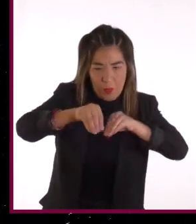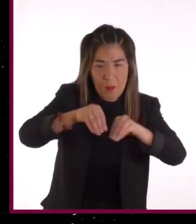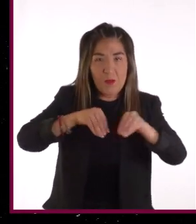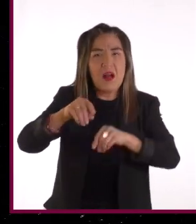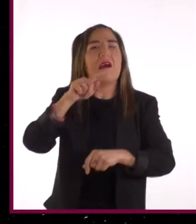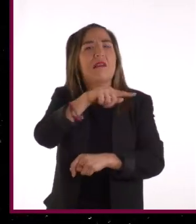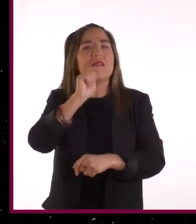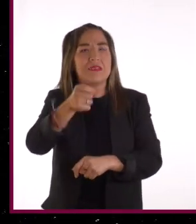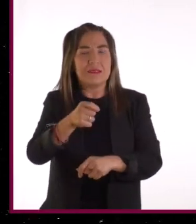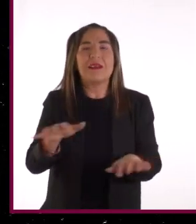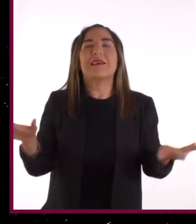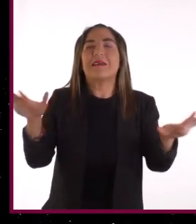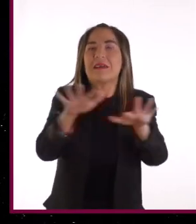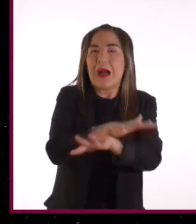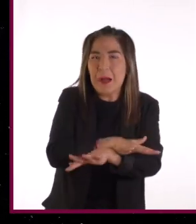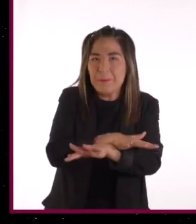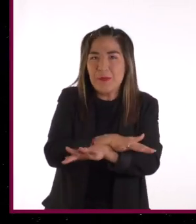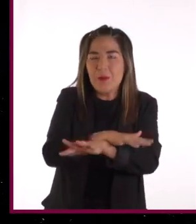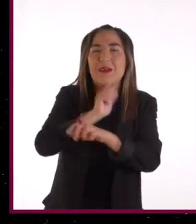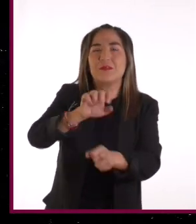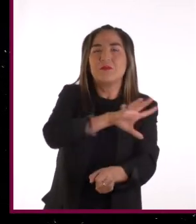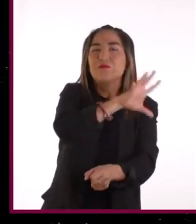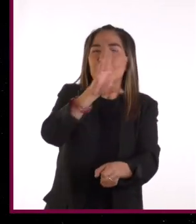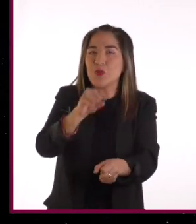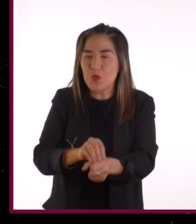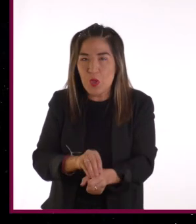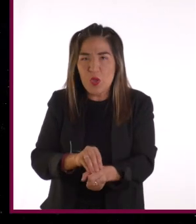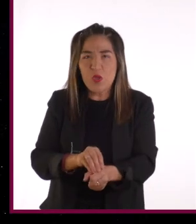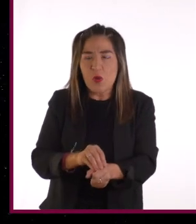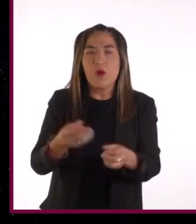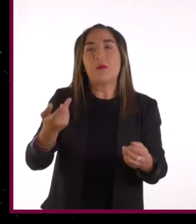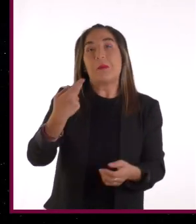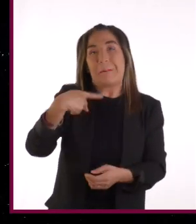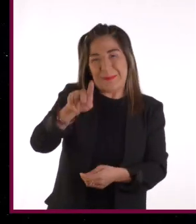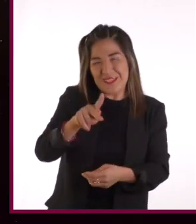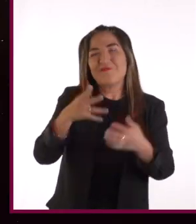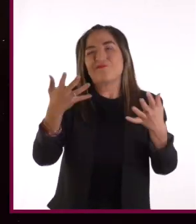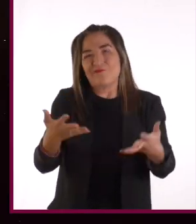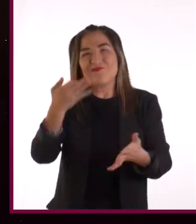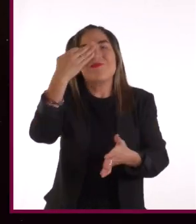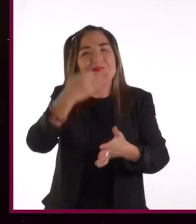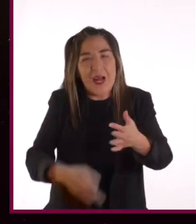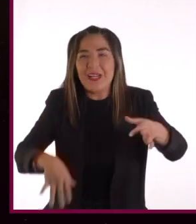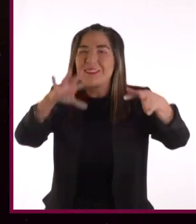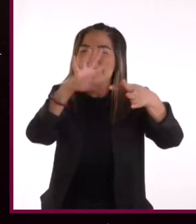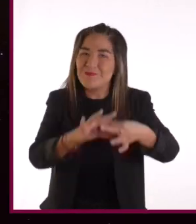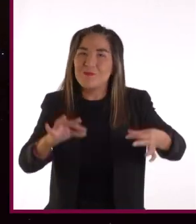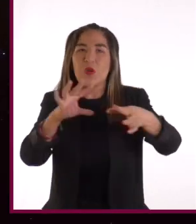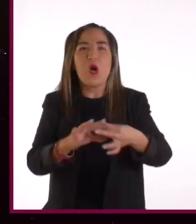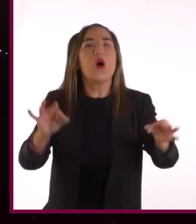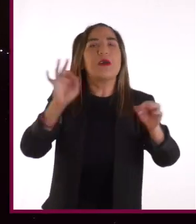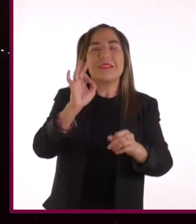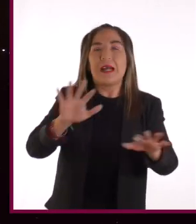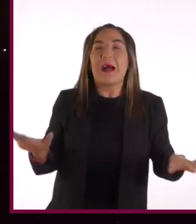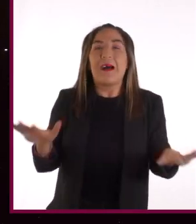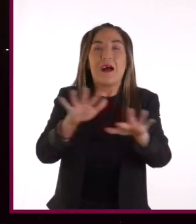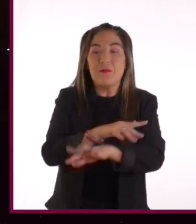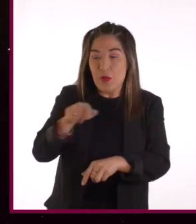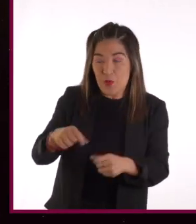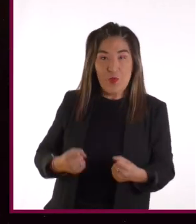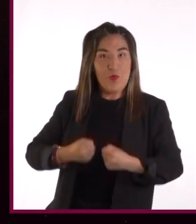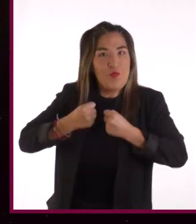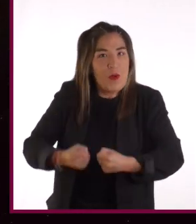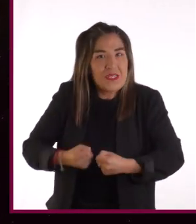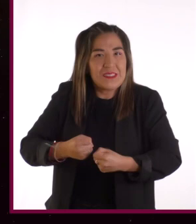trabajo se limitaba al fenómeno de cambio como un todo. Sin embargo, era insuficiente para explicar lo que ocurría si se